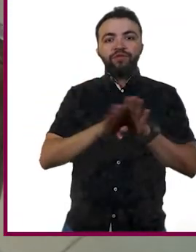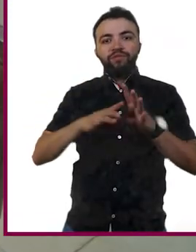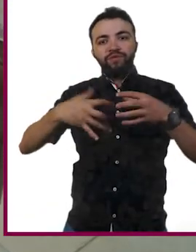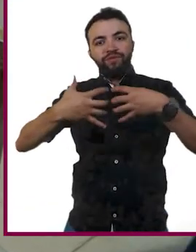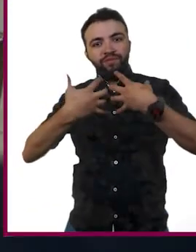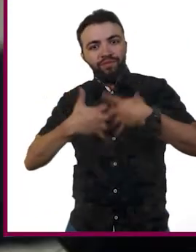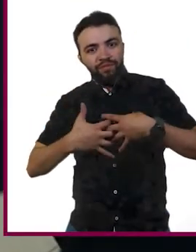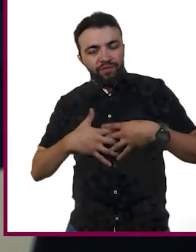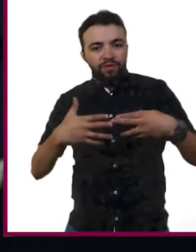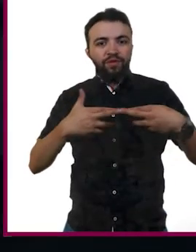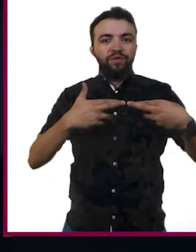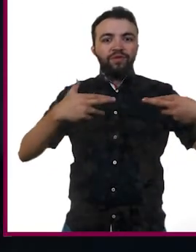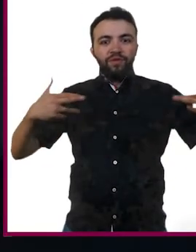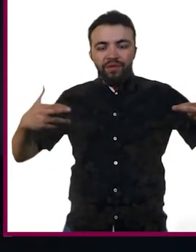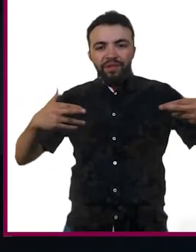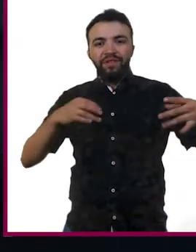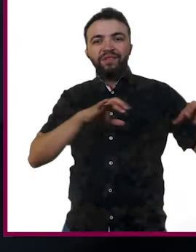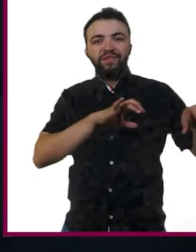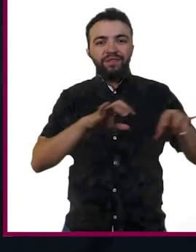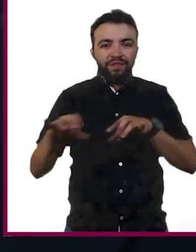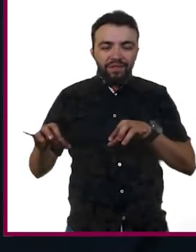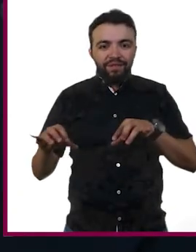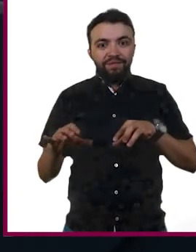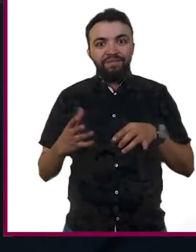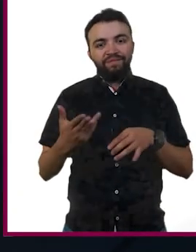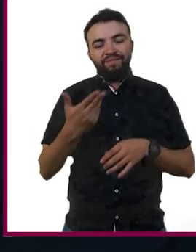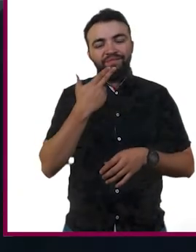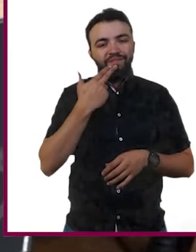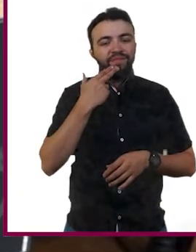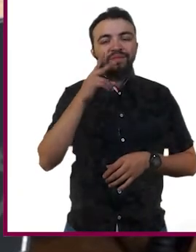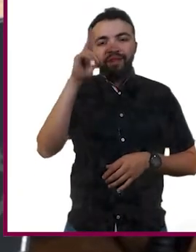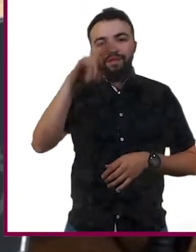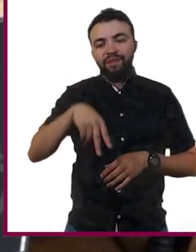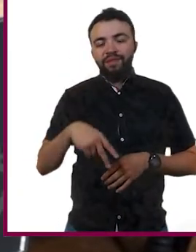poner cuerdas, a hacer el teclado, entonces sí requiere.